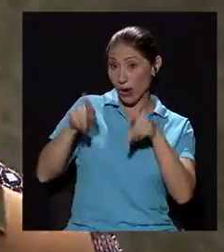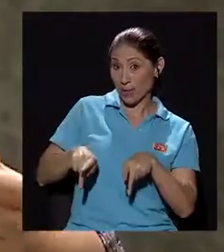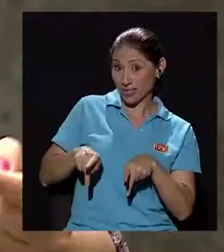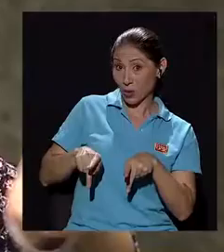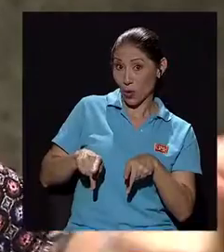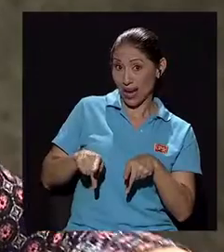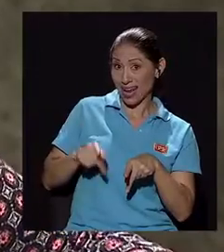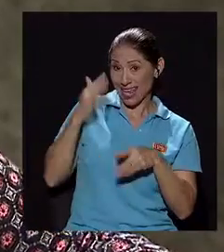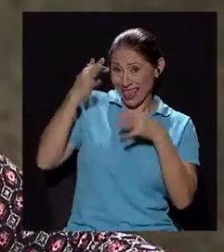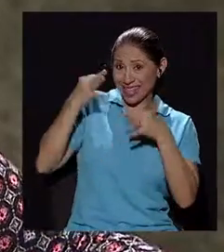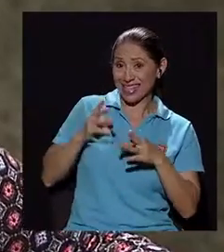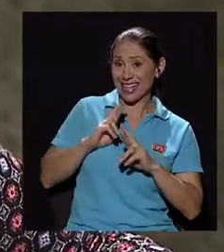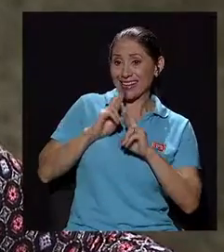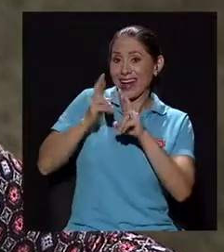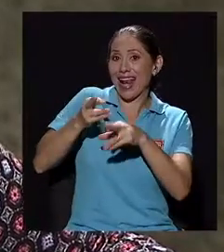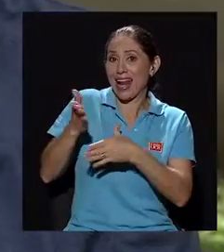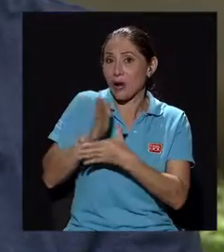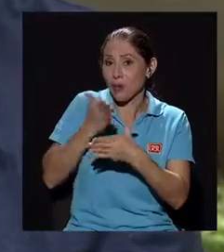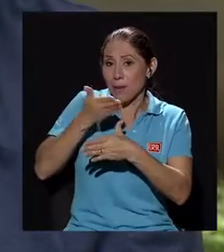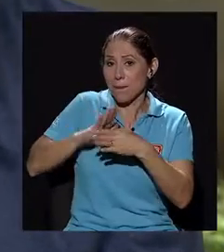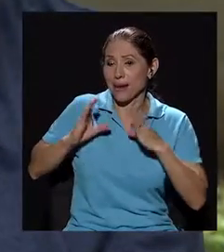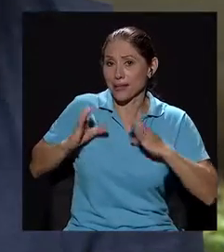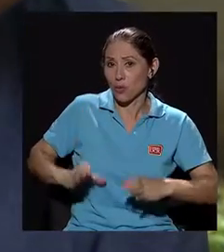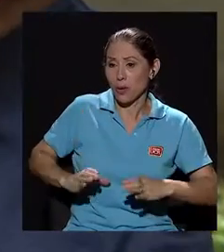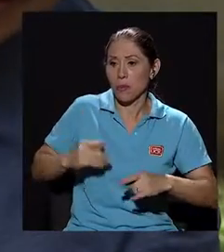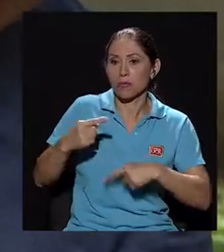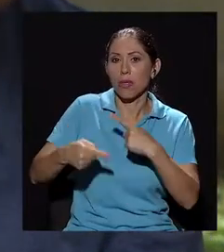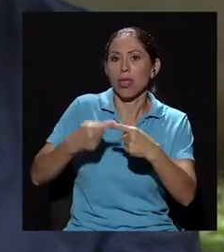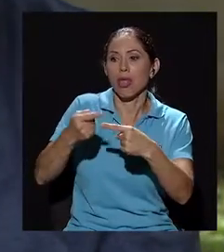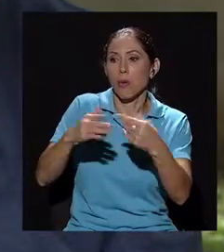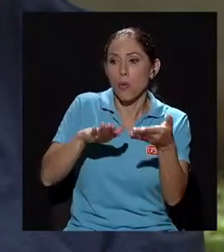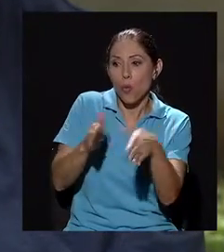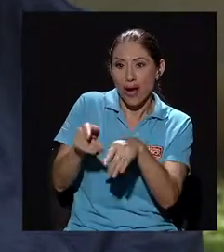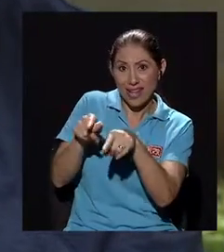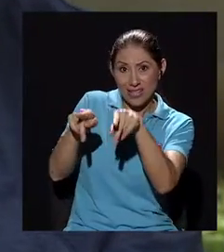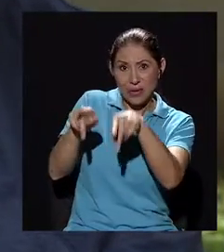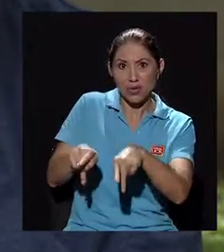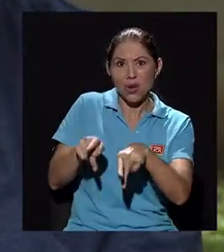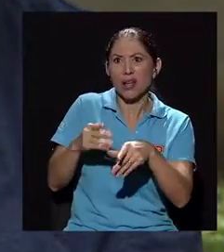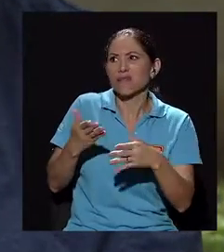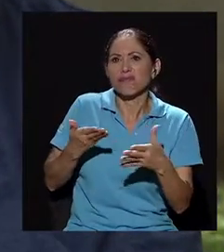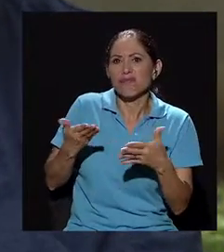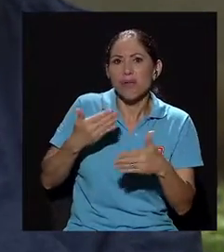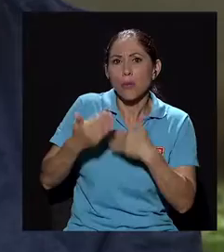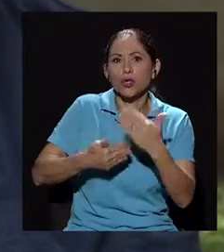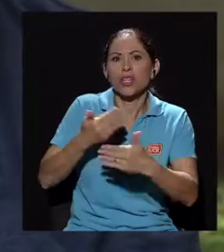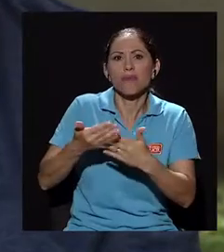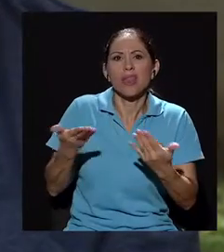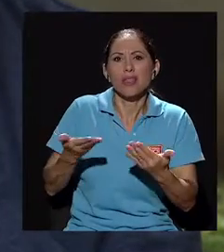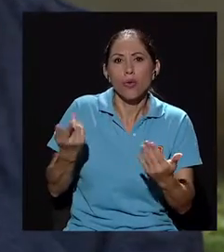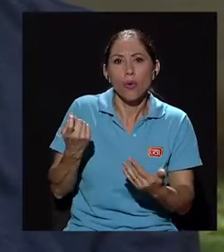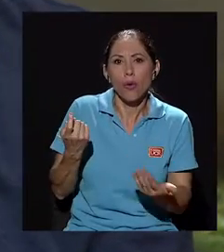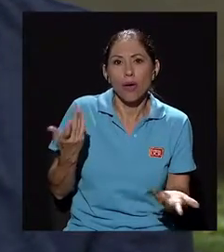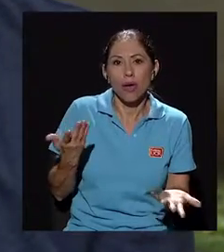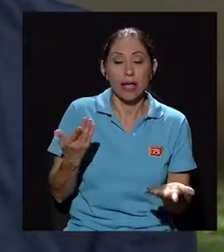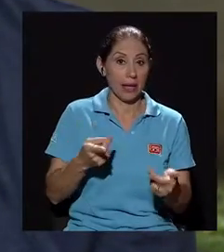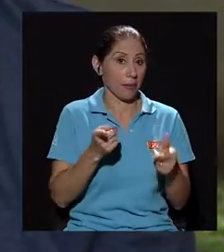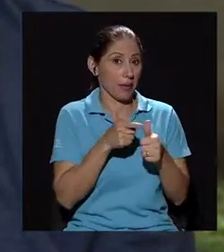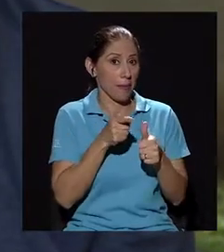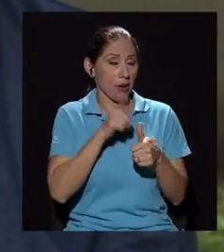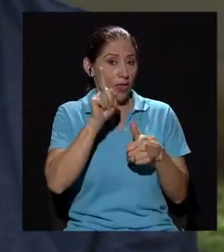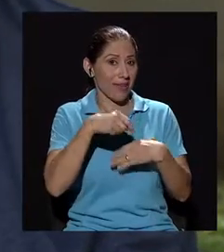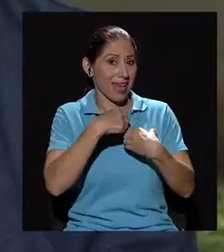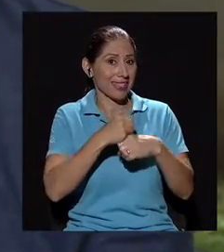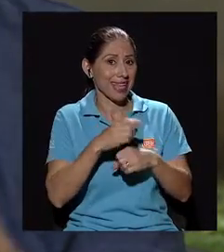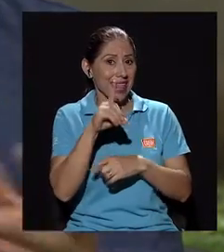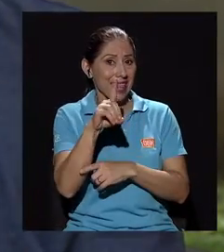donante muere, ¿qué procedimiento sigue? Sí, pues imagínate que primero, o sea, hay toda una serie de diagnósticos que hay que hacer,